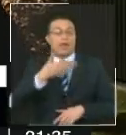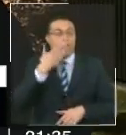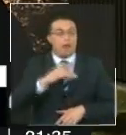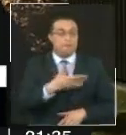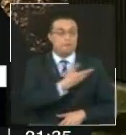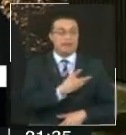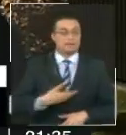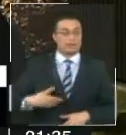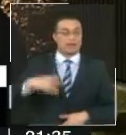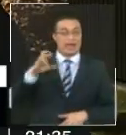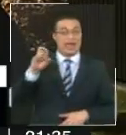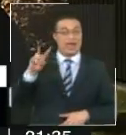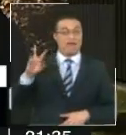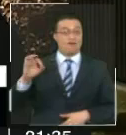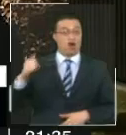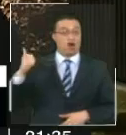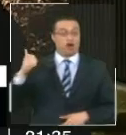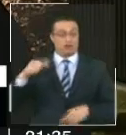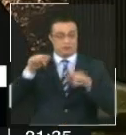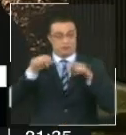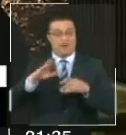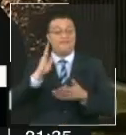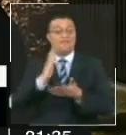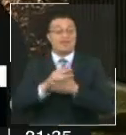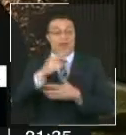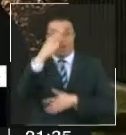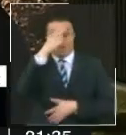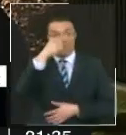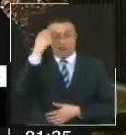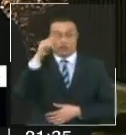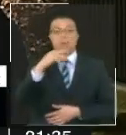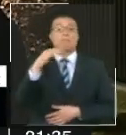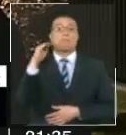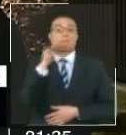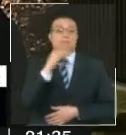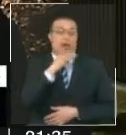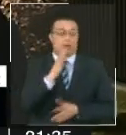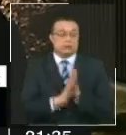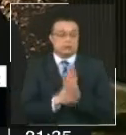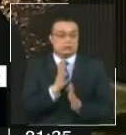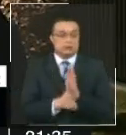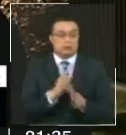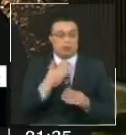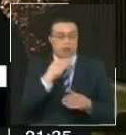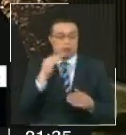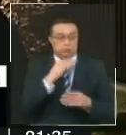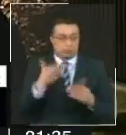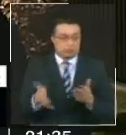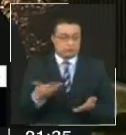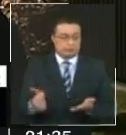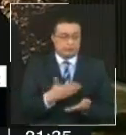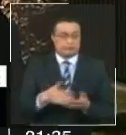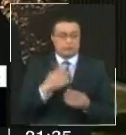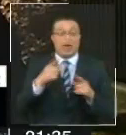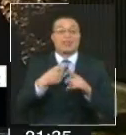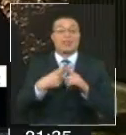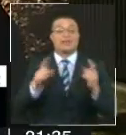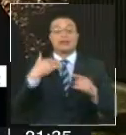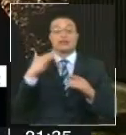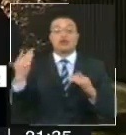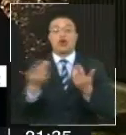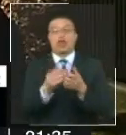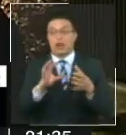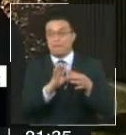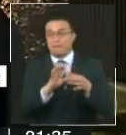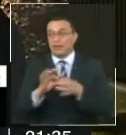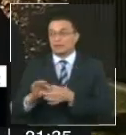presidente Morales A fines de marzo precipitan precipitan una situación que que que que en principio es bastante distinta de lo que había pasado